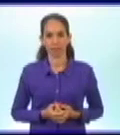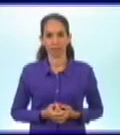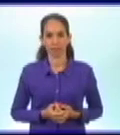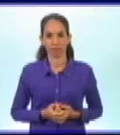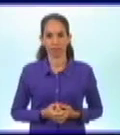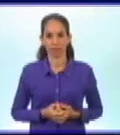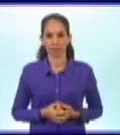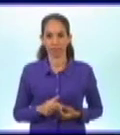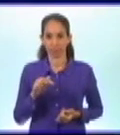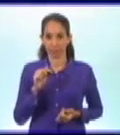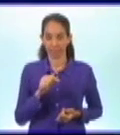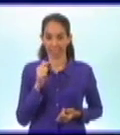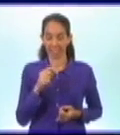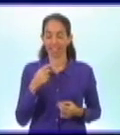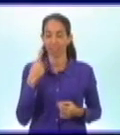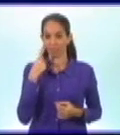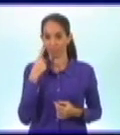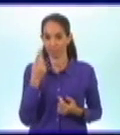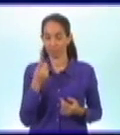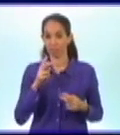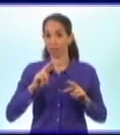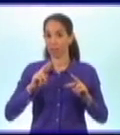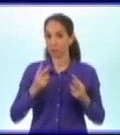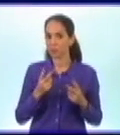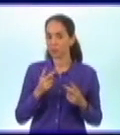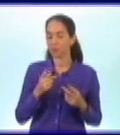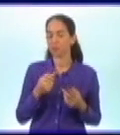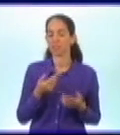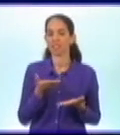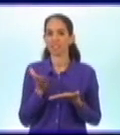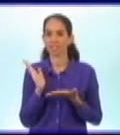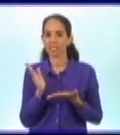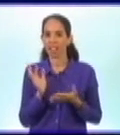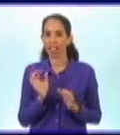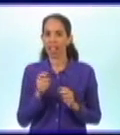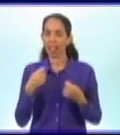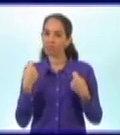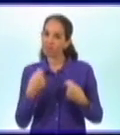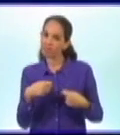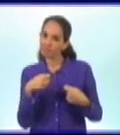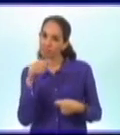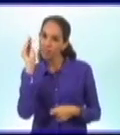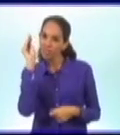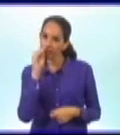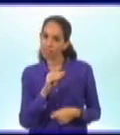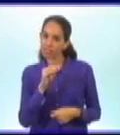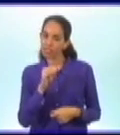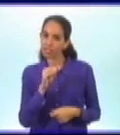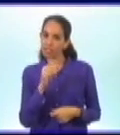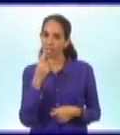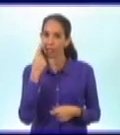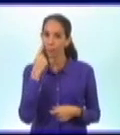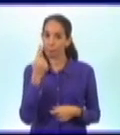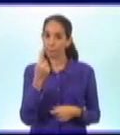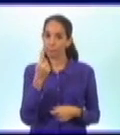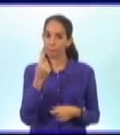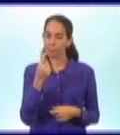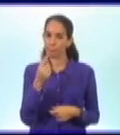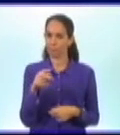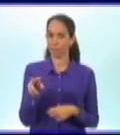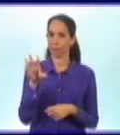Continuamos presentándote otro uso de las comillas. Debes saber que se utilizan también para destacar los nombres de